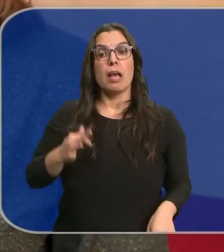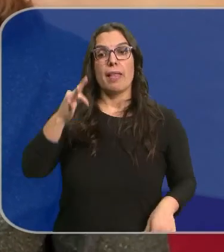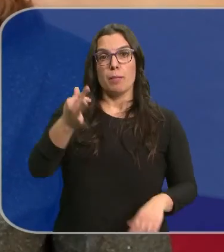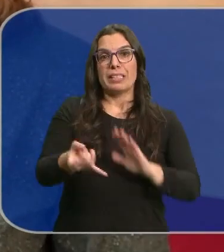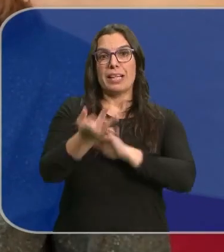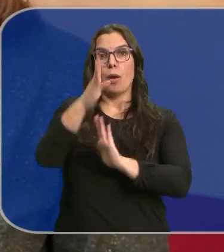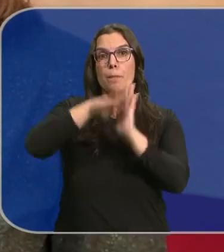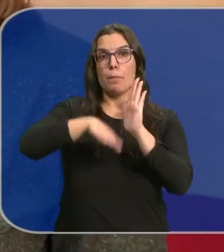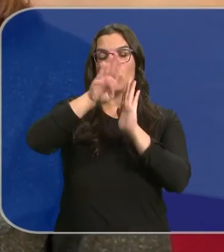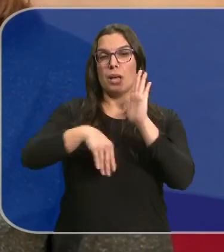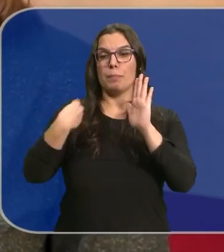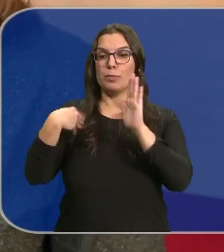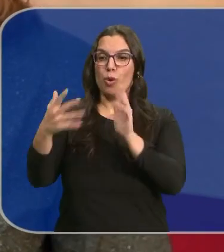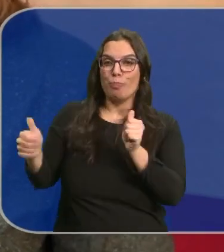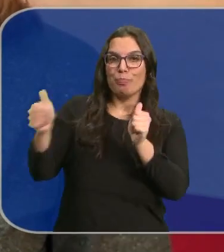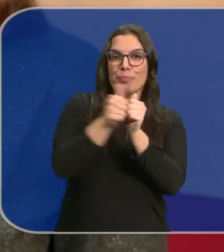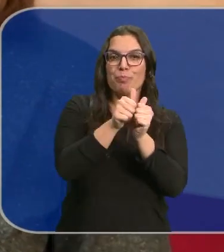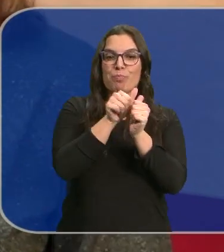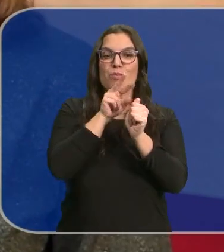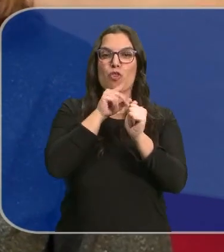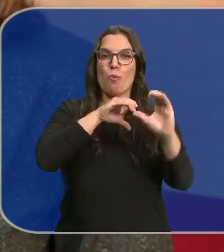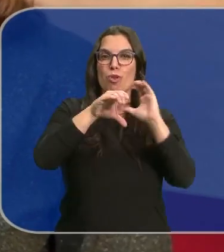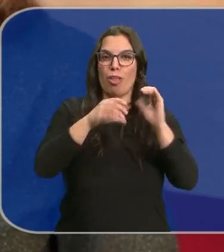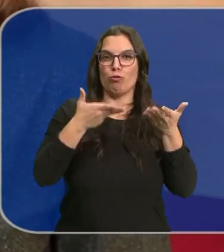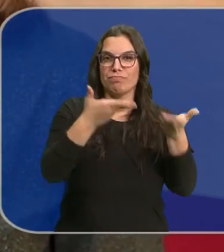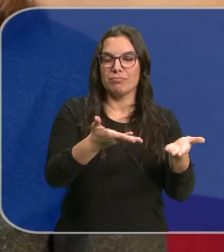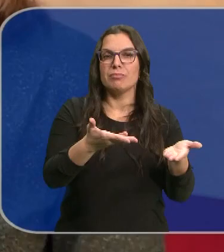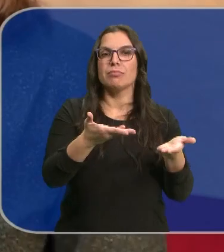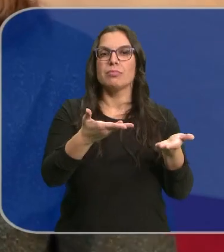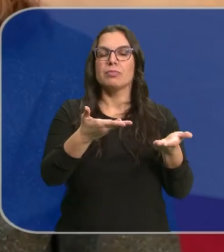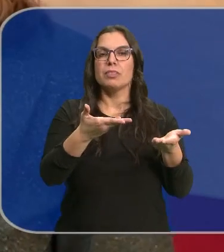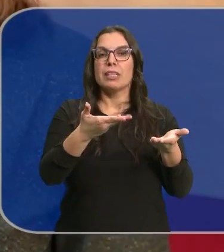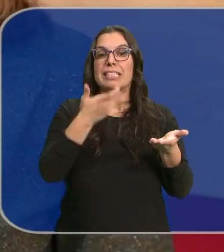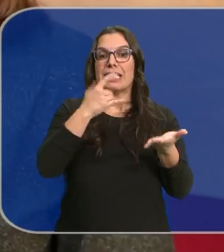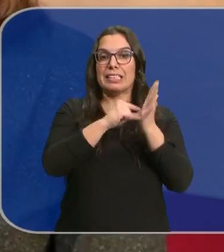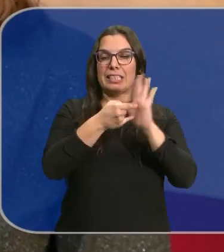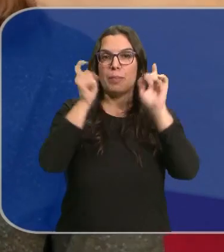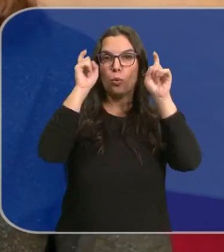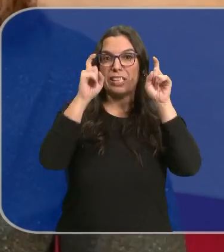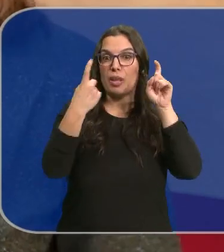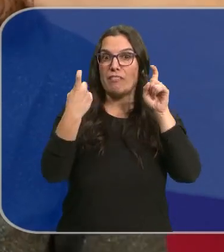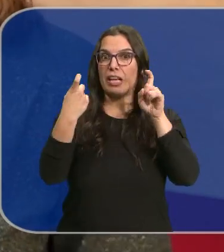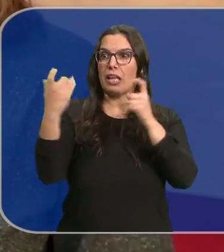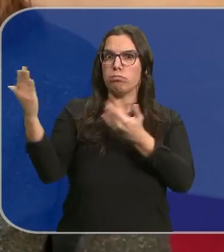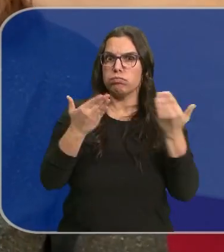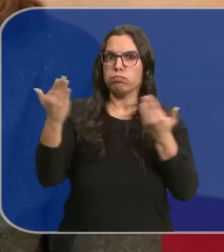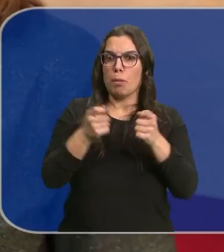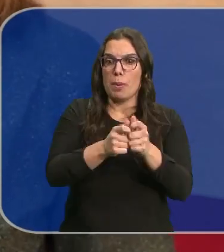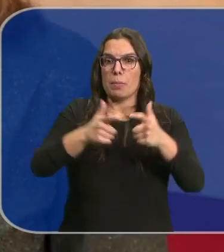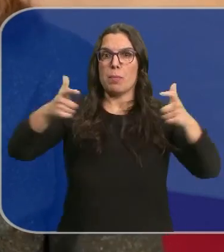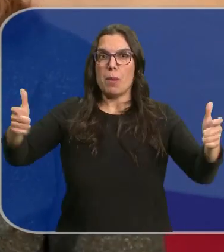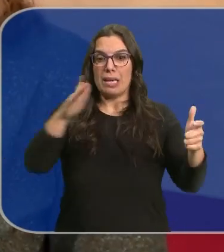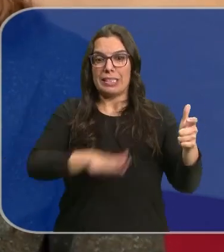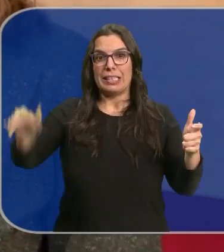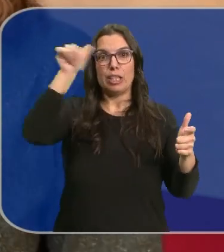un programa de auxiliares de conversación, de más de 200 auxiliares de conversación. Si tuviera el sistema educativo que acoger y escolarizar a más niños y a